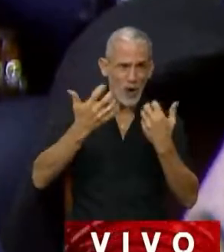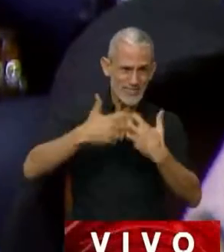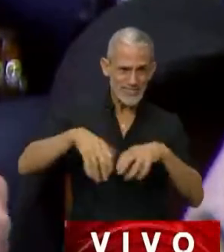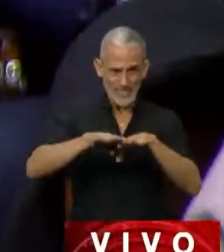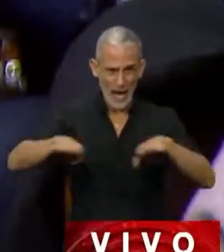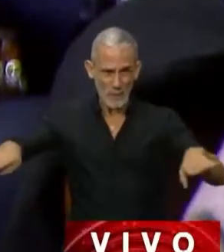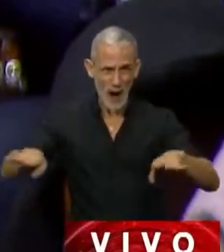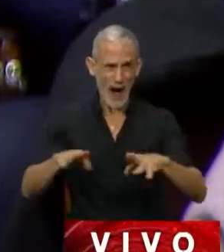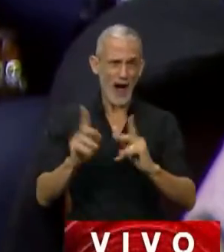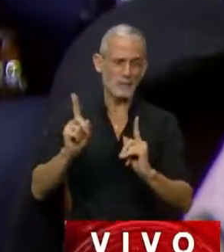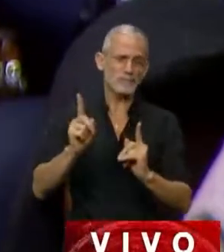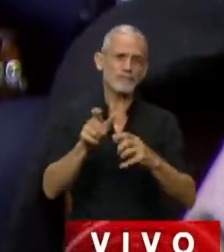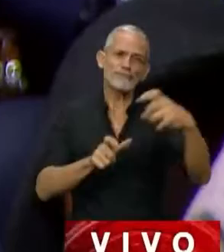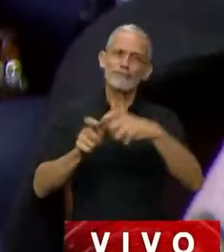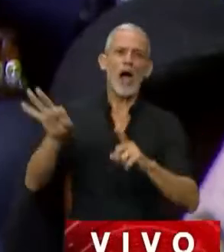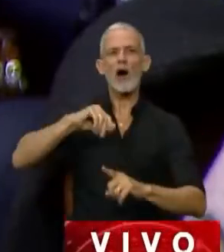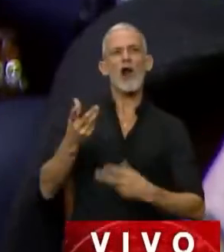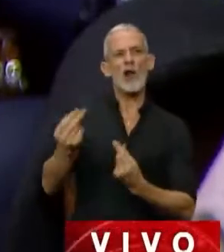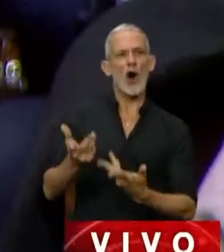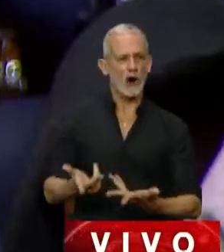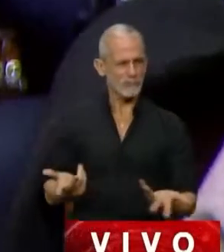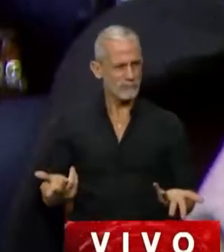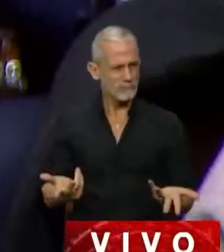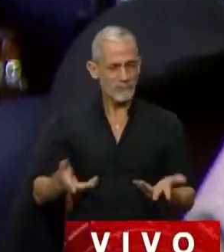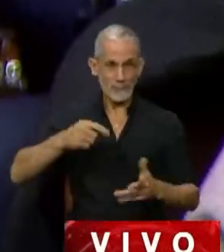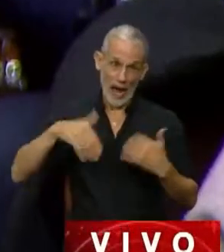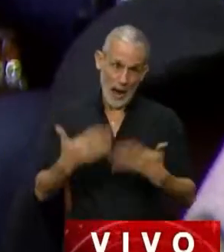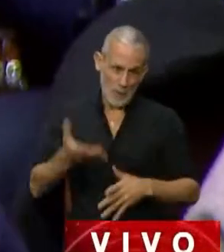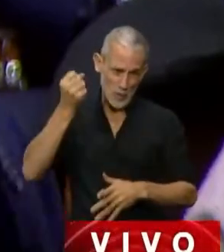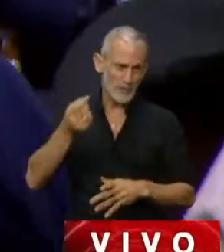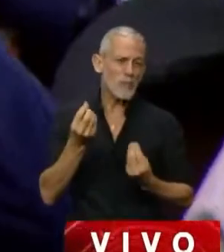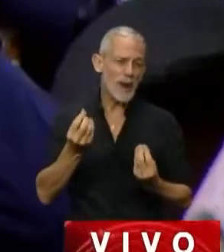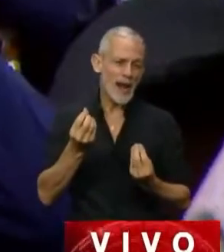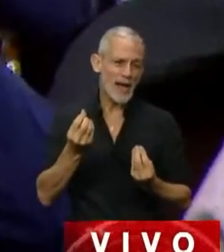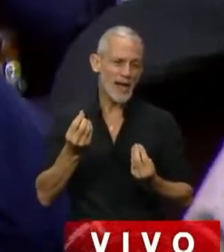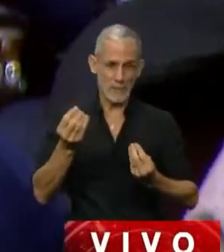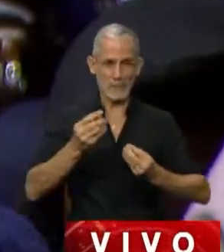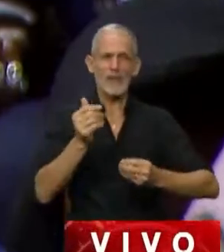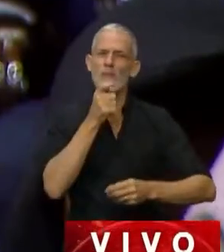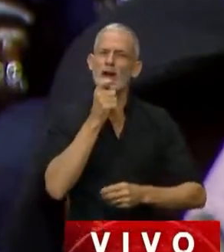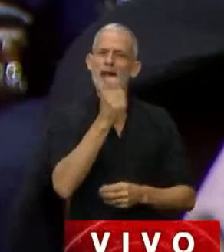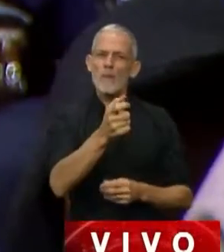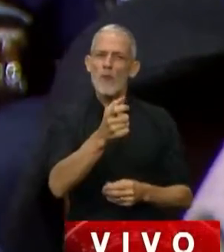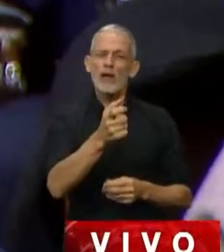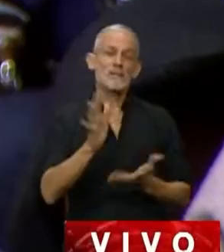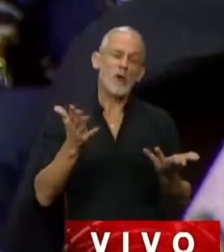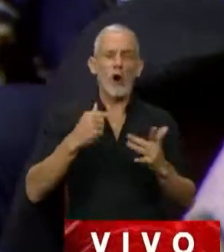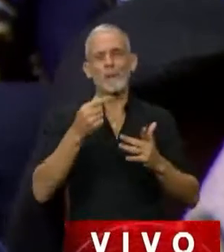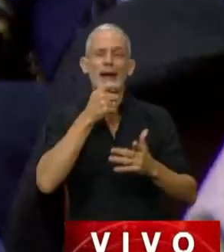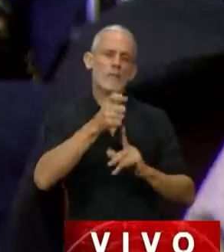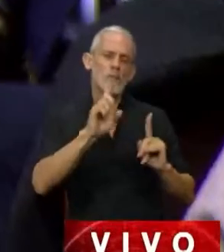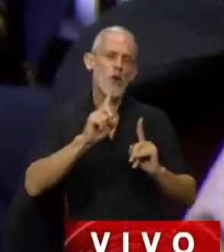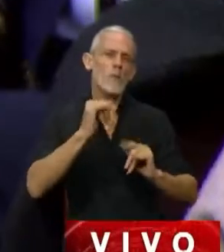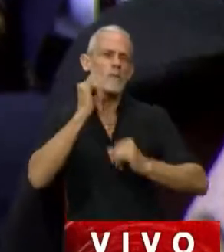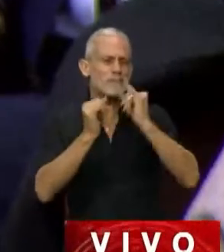boleta en la cual hoy se opone. Y aprovecho también para contestarle o para